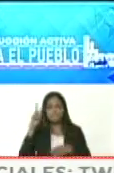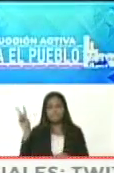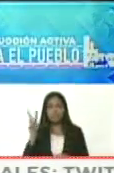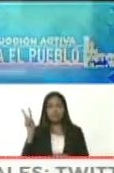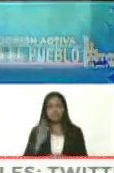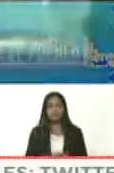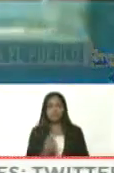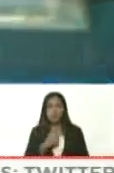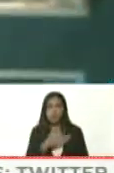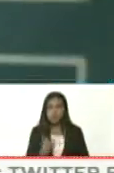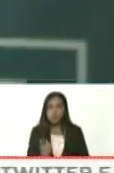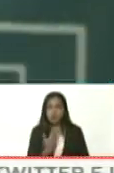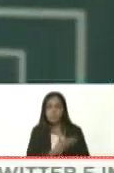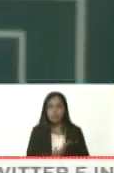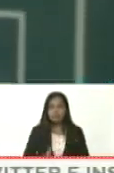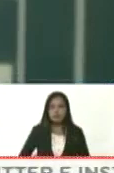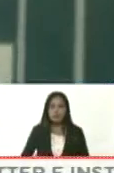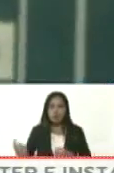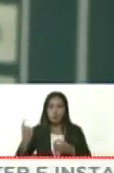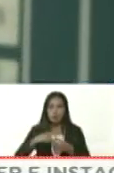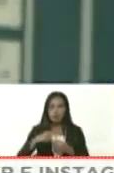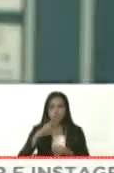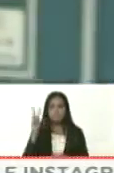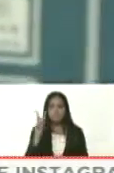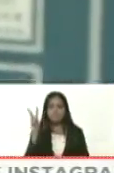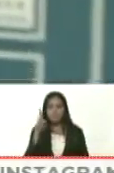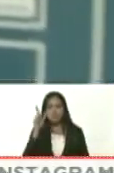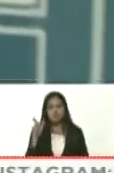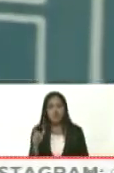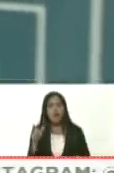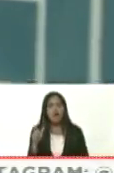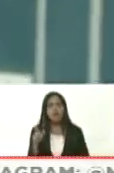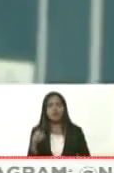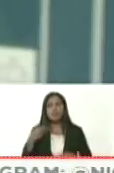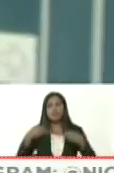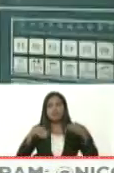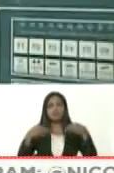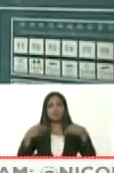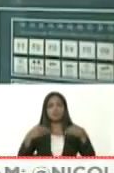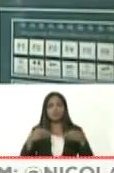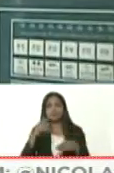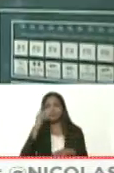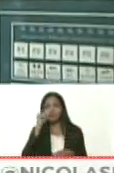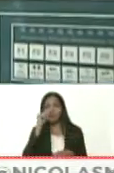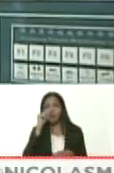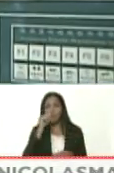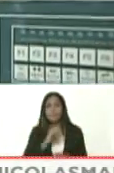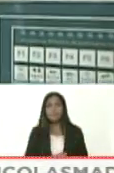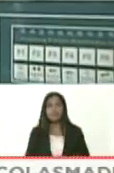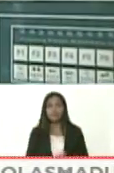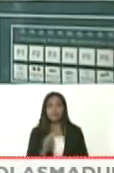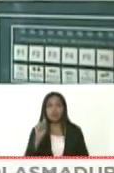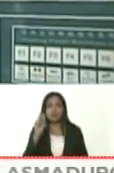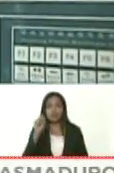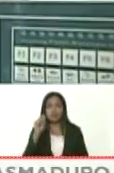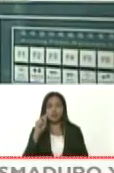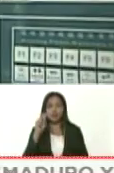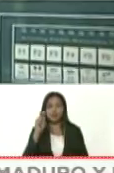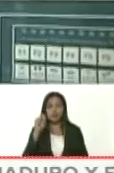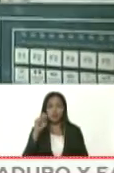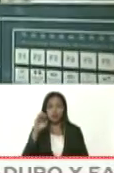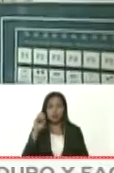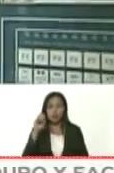quiero que el presidente de la Corporación Venezolana del Plástico, general de brigada Antonio